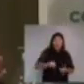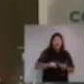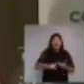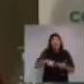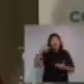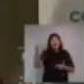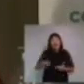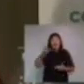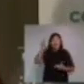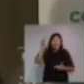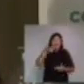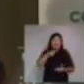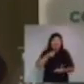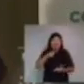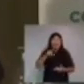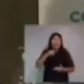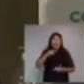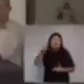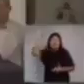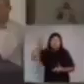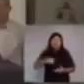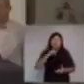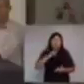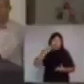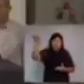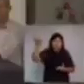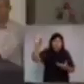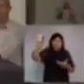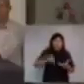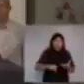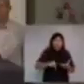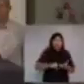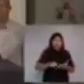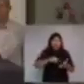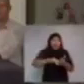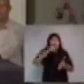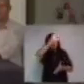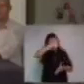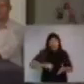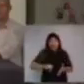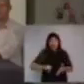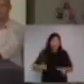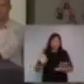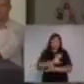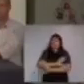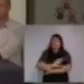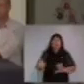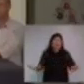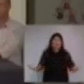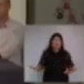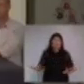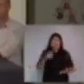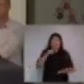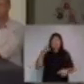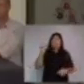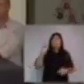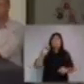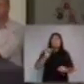No van a poder. Y de Buenos Aires menos, que son las áreas más críticas. De modo tal de que